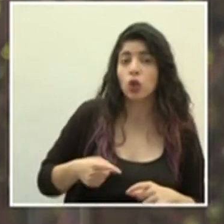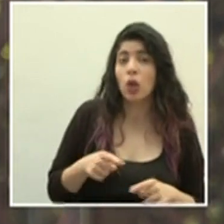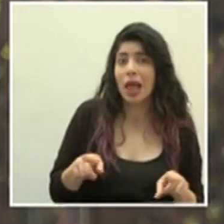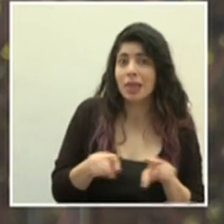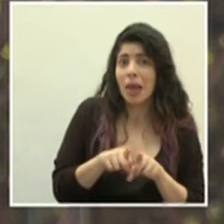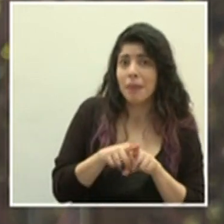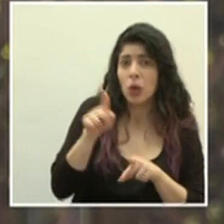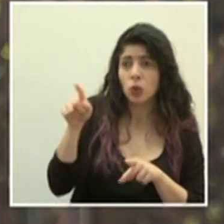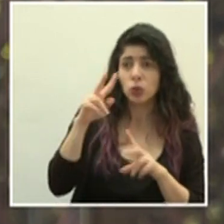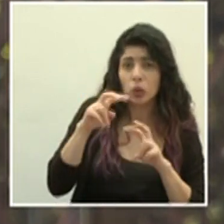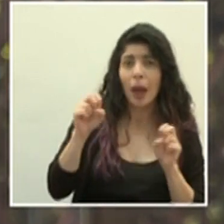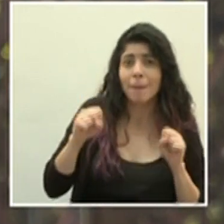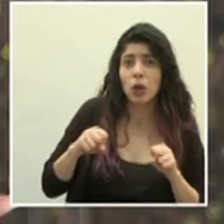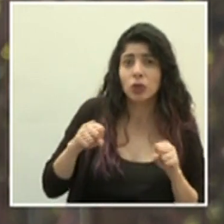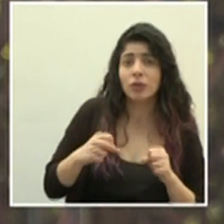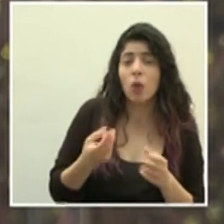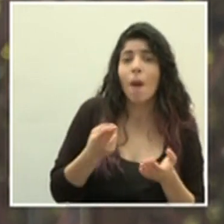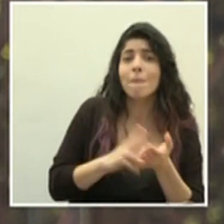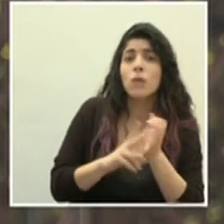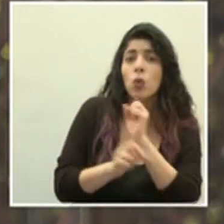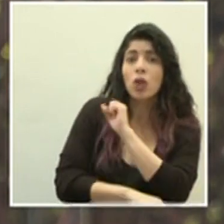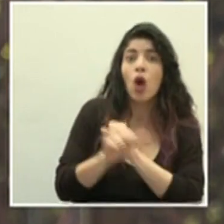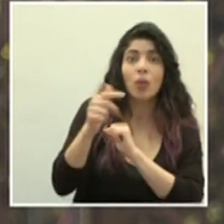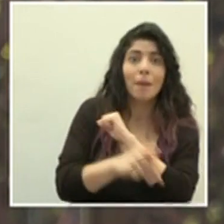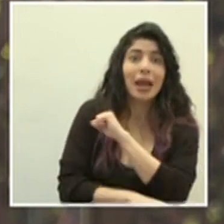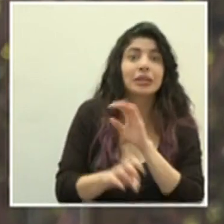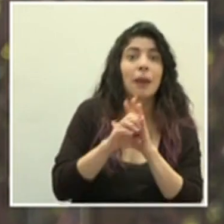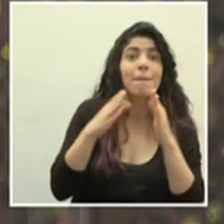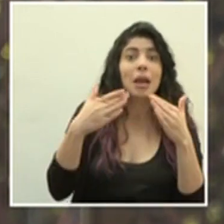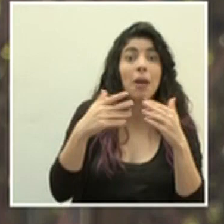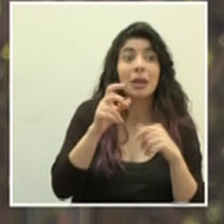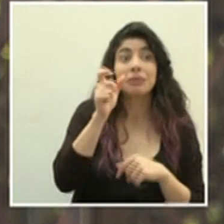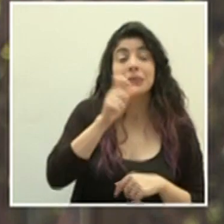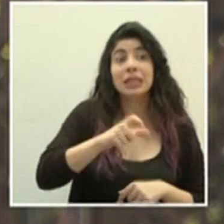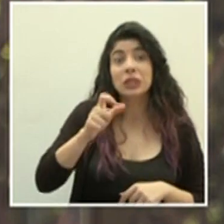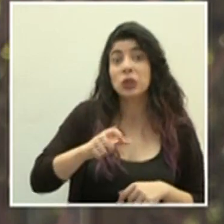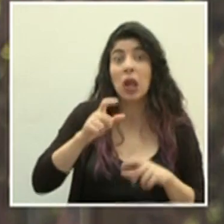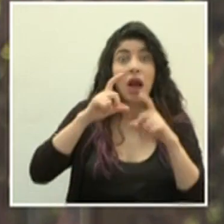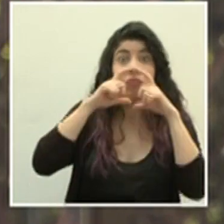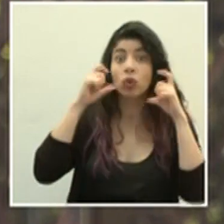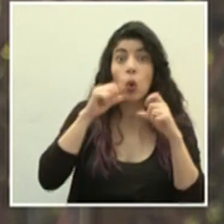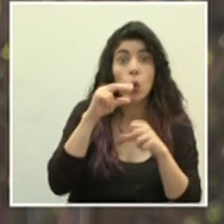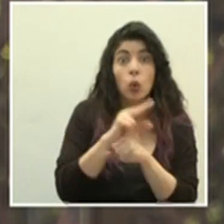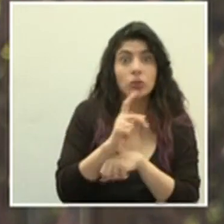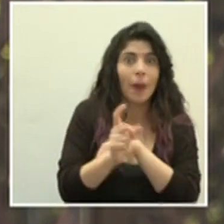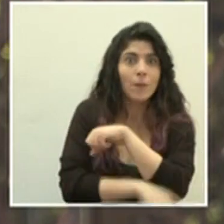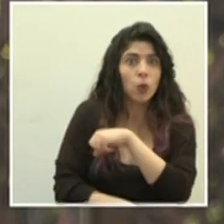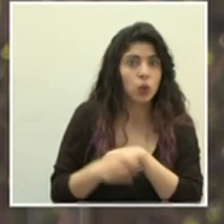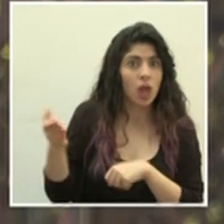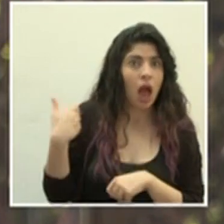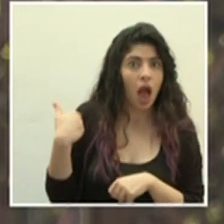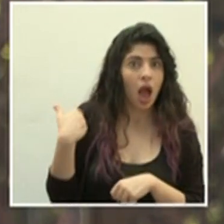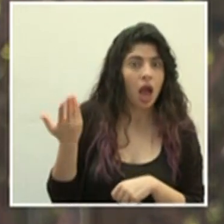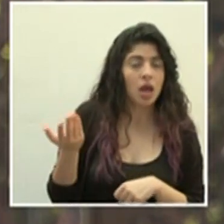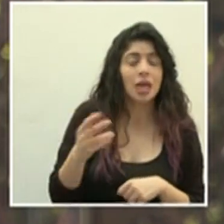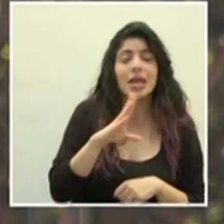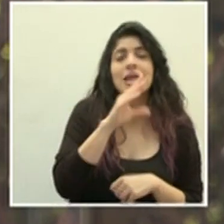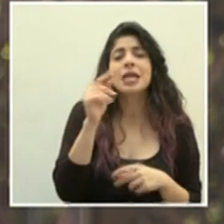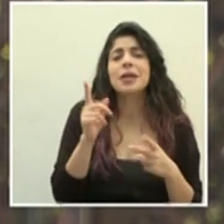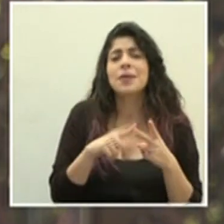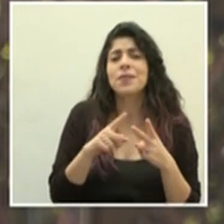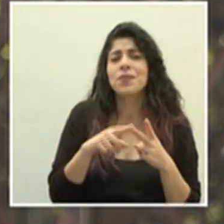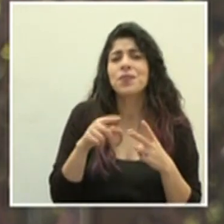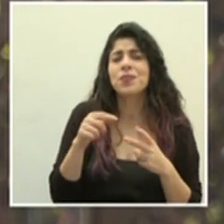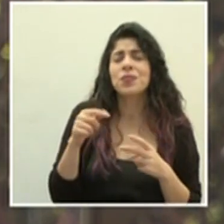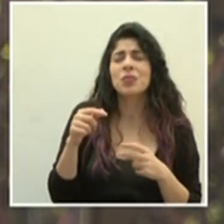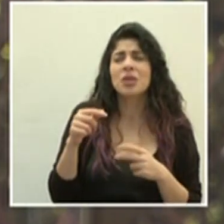¿también analizan la posibilidad de alguna multa como en otros países, en Panamá, por ejemplo, para las personas que no las utilizan? Y finalmente, en Muta,